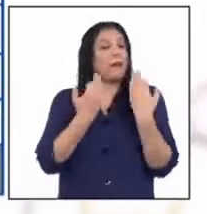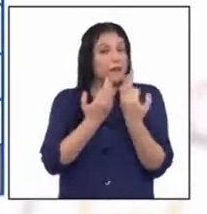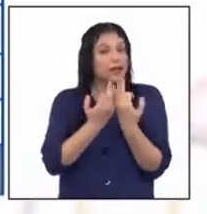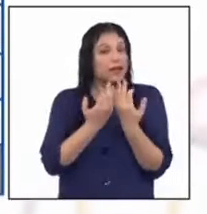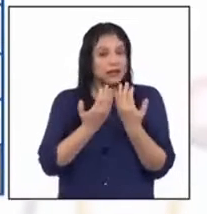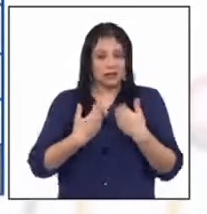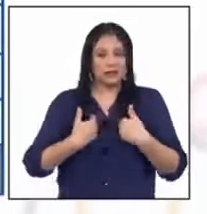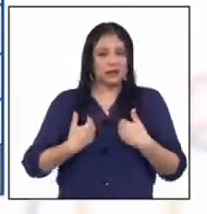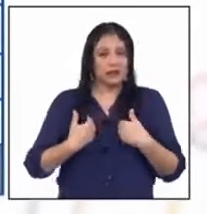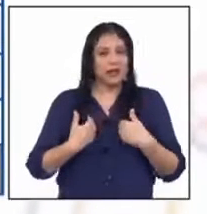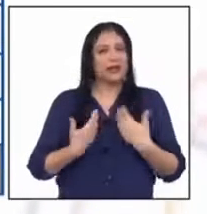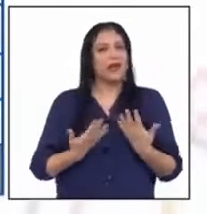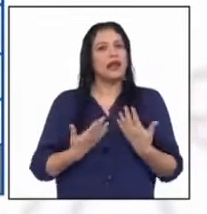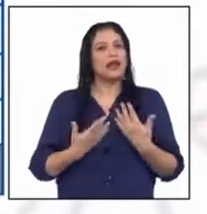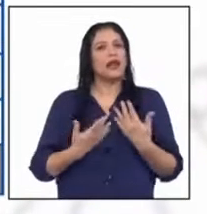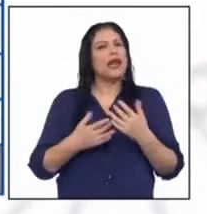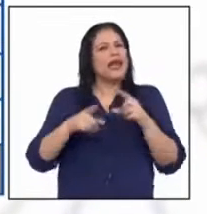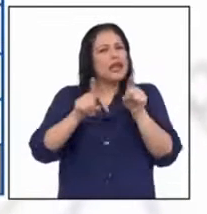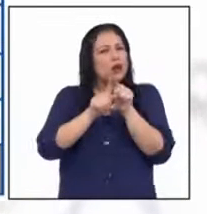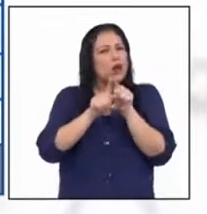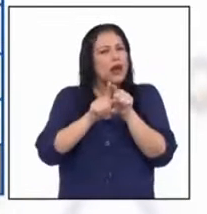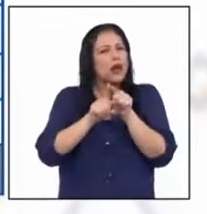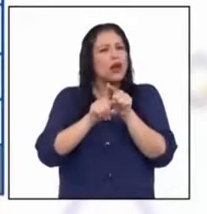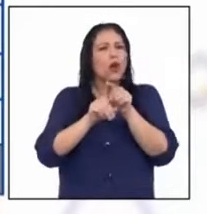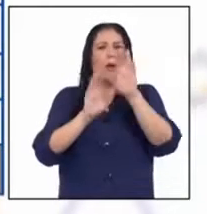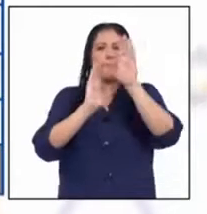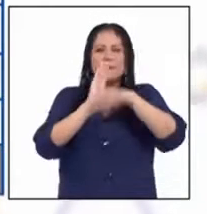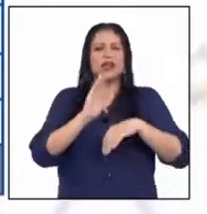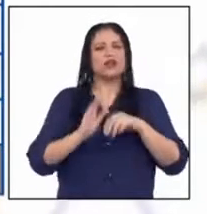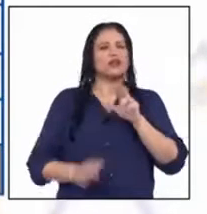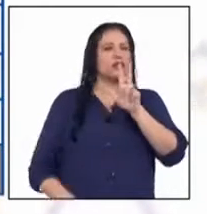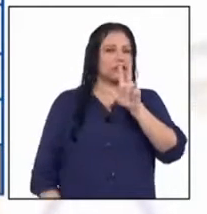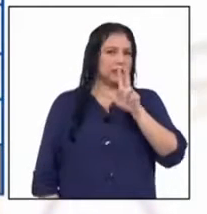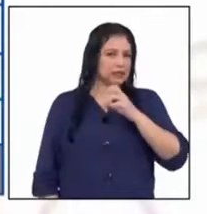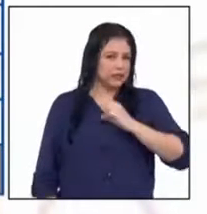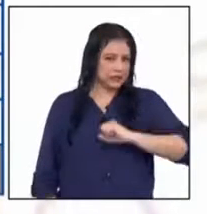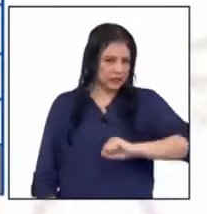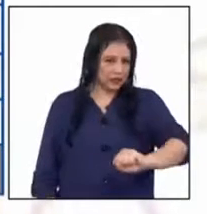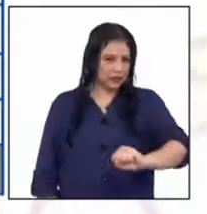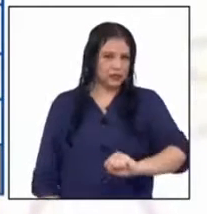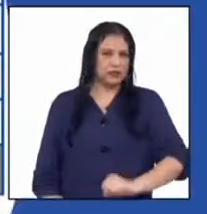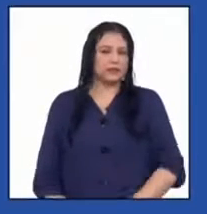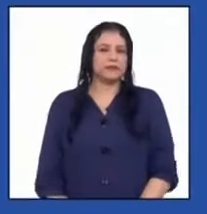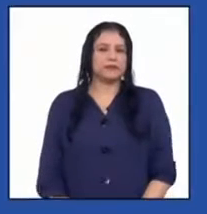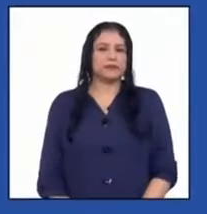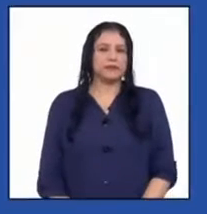tienen igual o menos de 3 hijos.